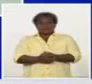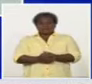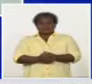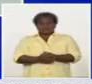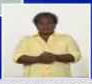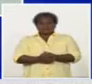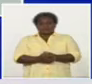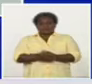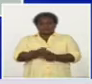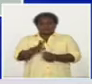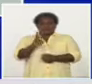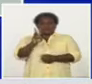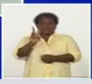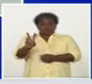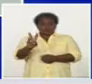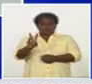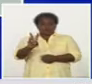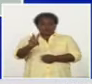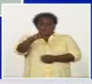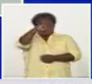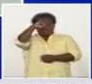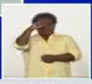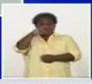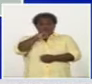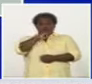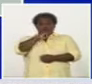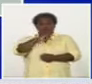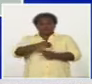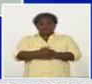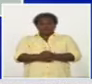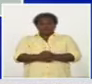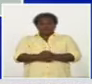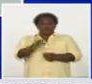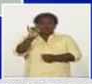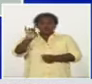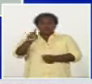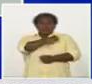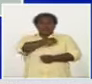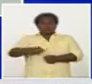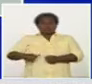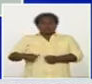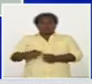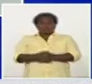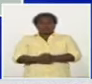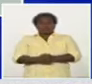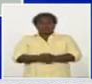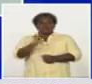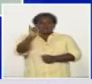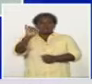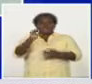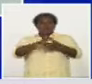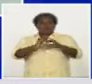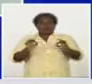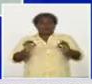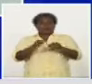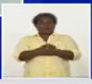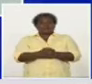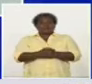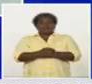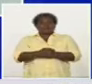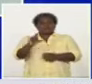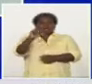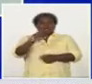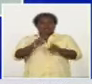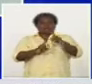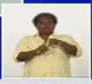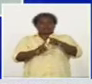12 ayer en el municipio de San Antonio, 9 en Alquizar, 6 en Huila de Melena, Caimito y